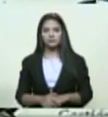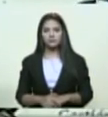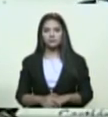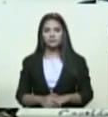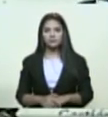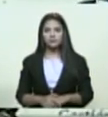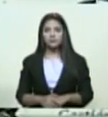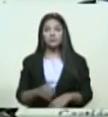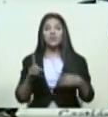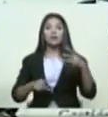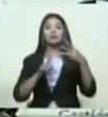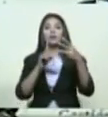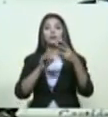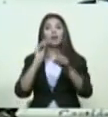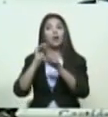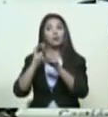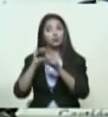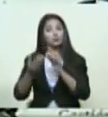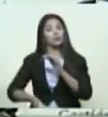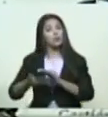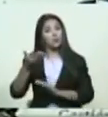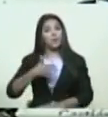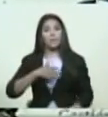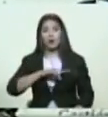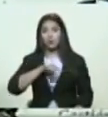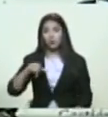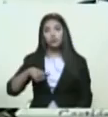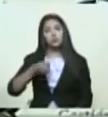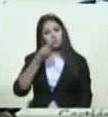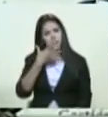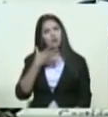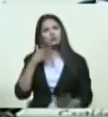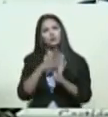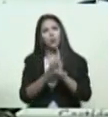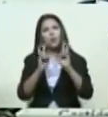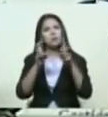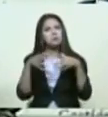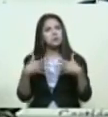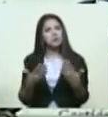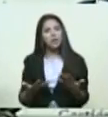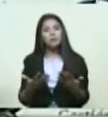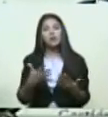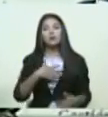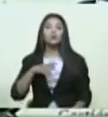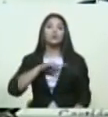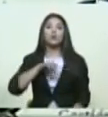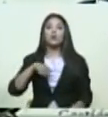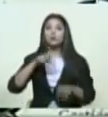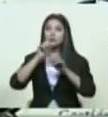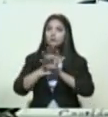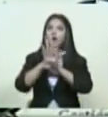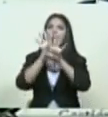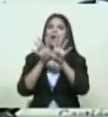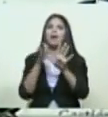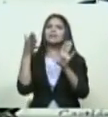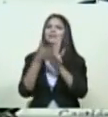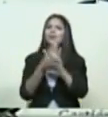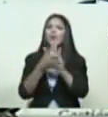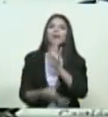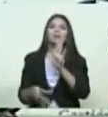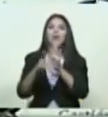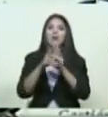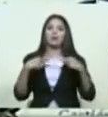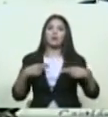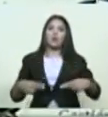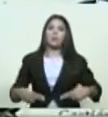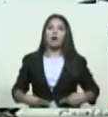Un tercer anuncio bien importante que para nosotros tiene mucho que ver con el tema de nuestra posición clara en materia de derechos humanos,